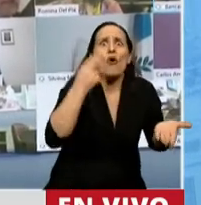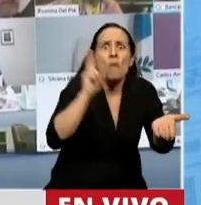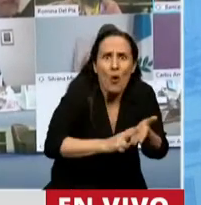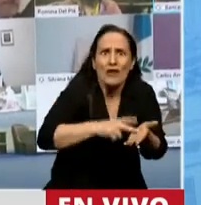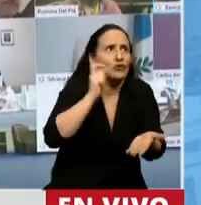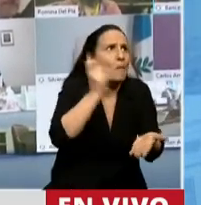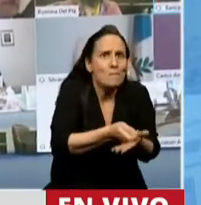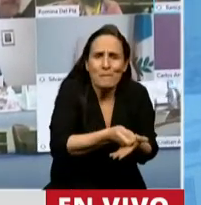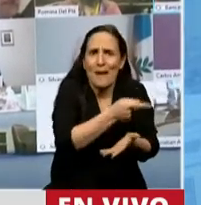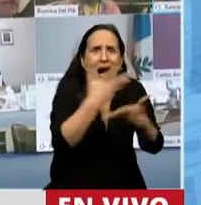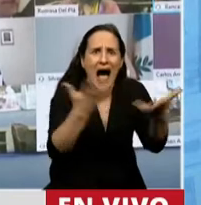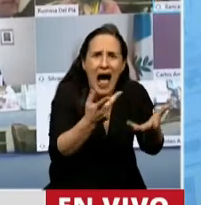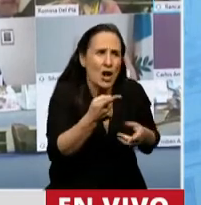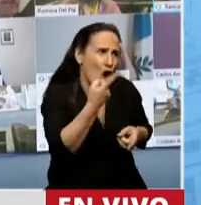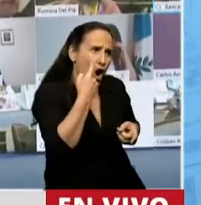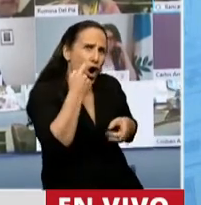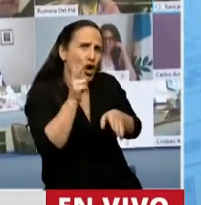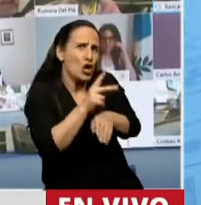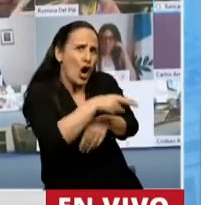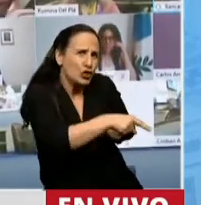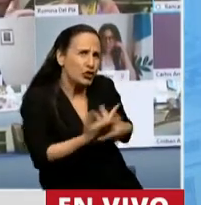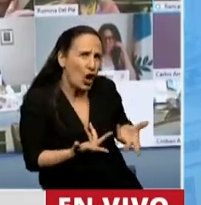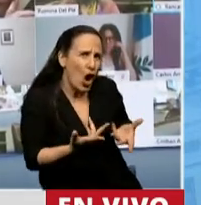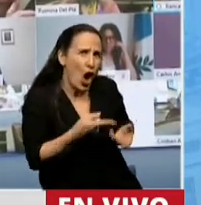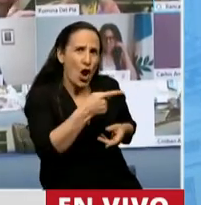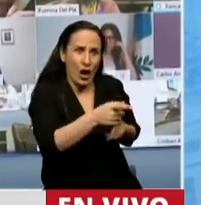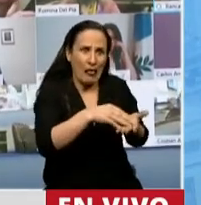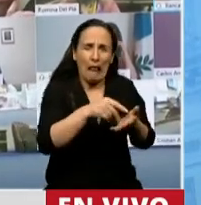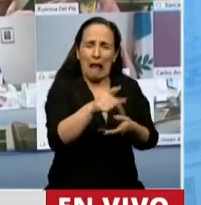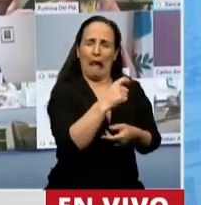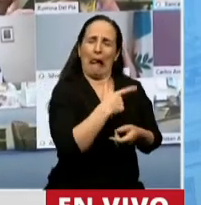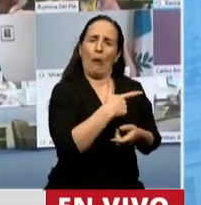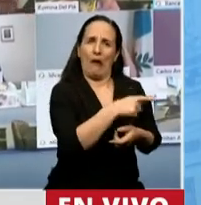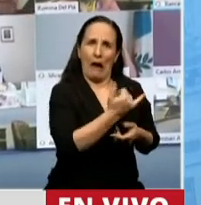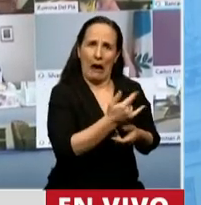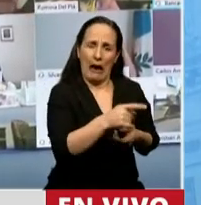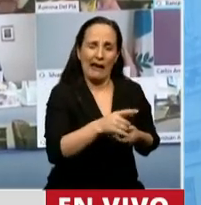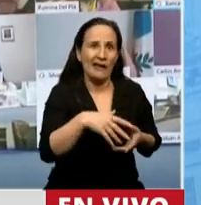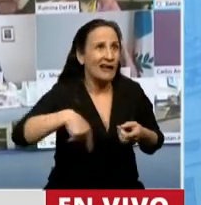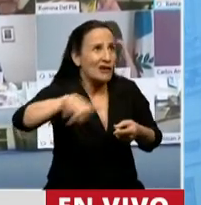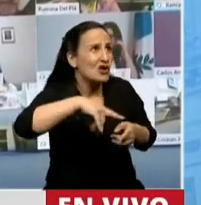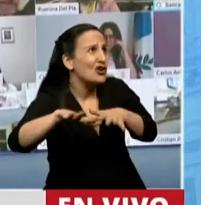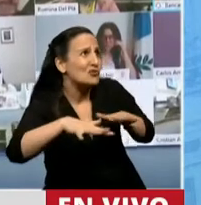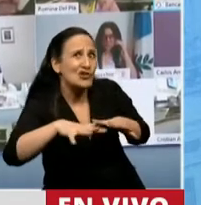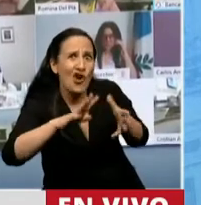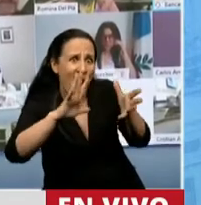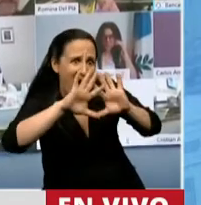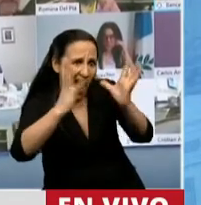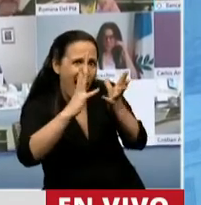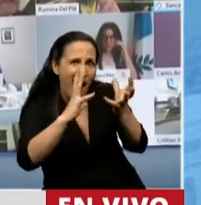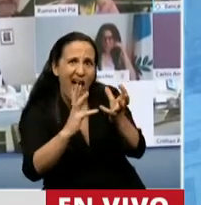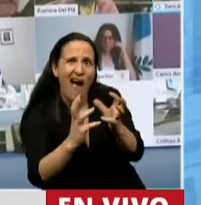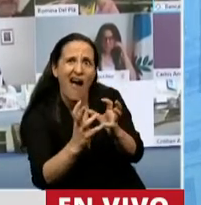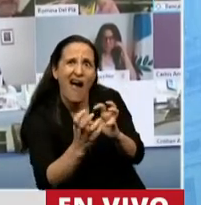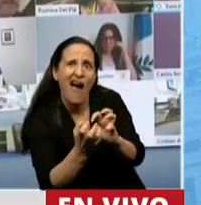si no tienen que ser más controlados aquellos que explotan la tierra y que explotan la naturaleza dejándonos en la situación que ya no es